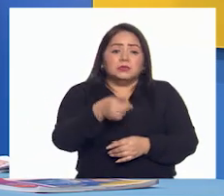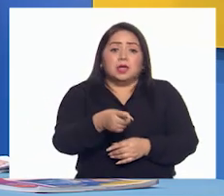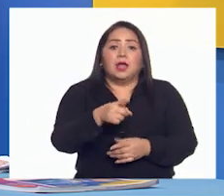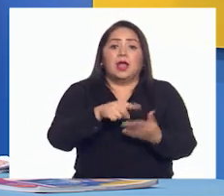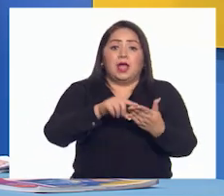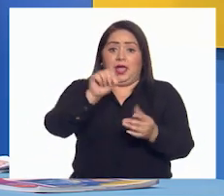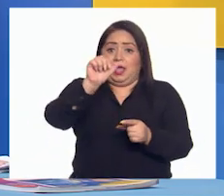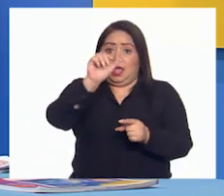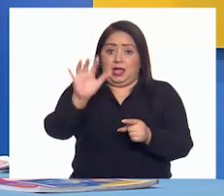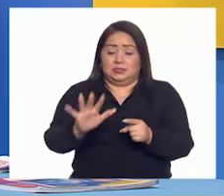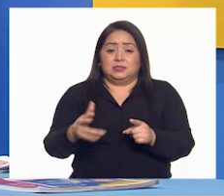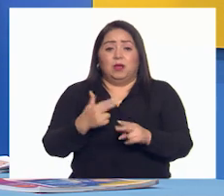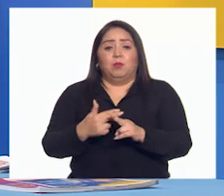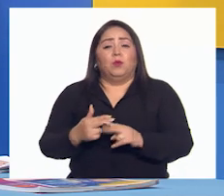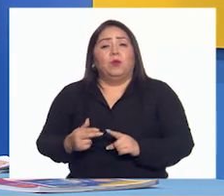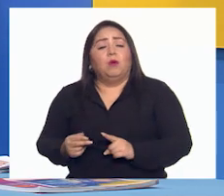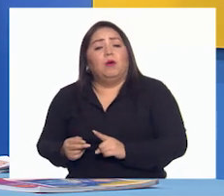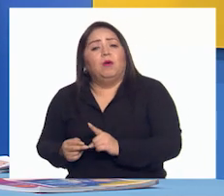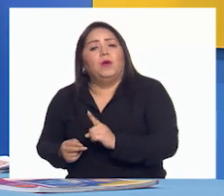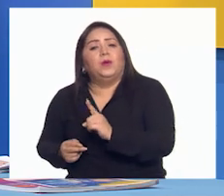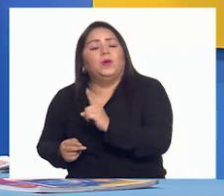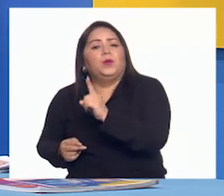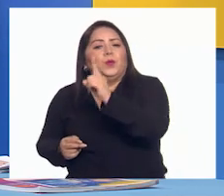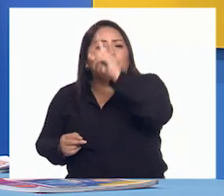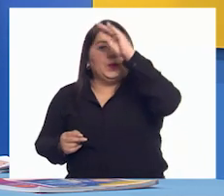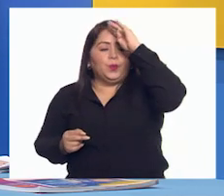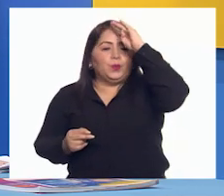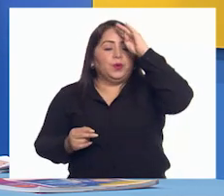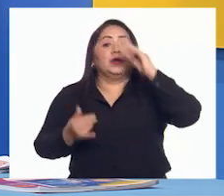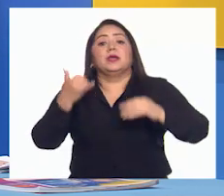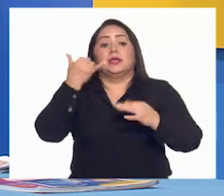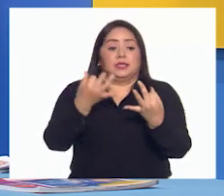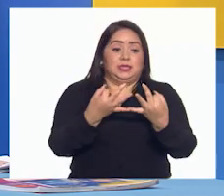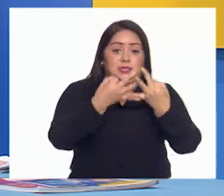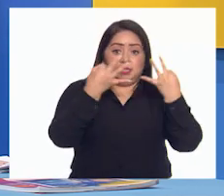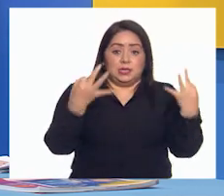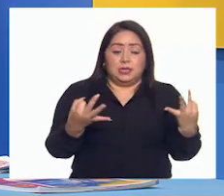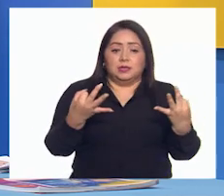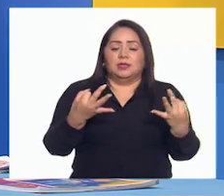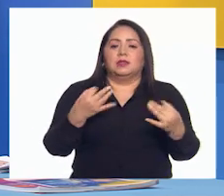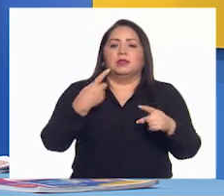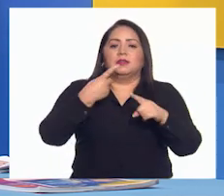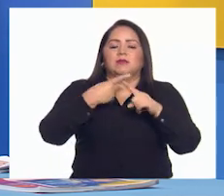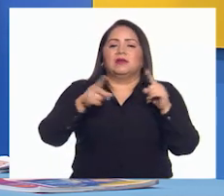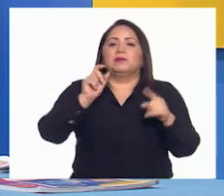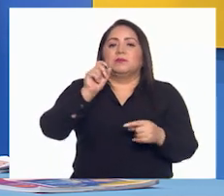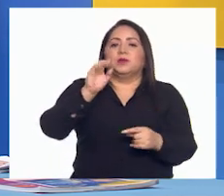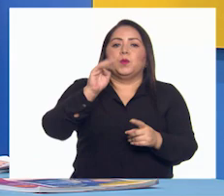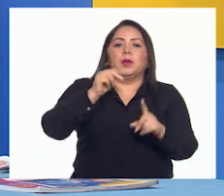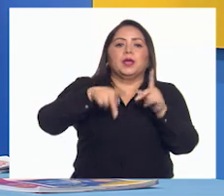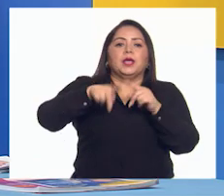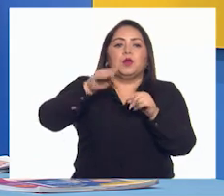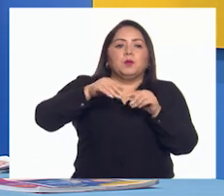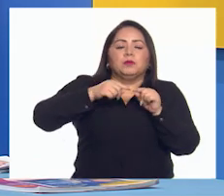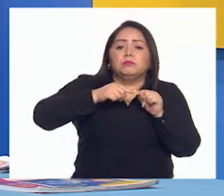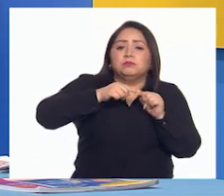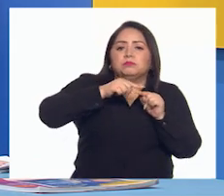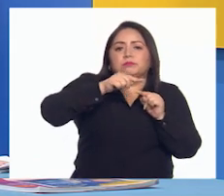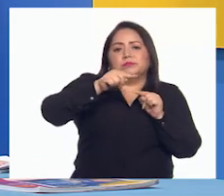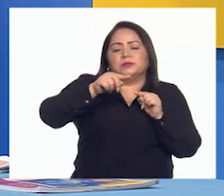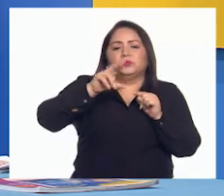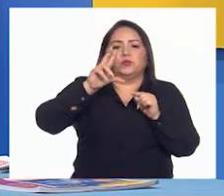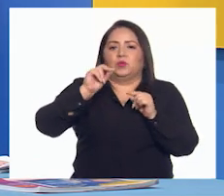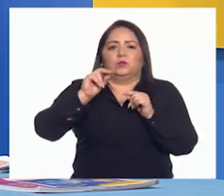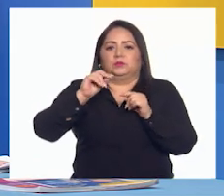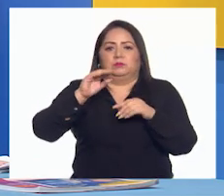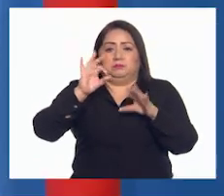Asia se extendía por mucho hacia el este y que la Tierra tenía circunferencia de 29 kilómetros, pues no